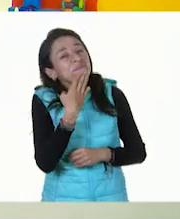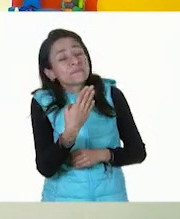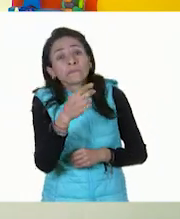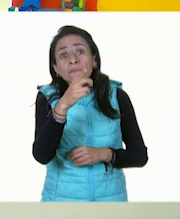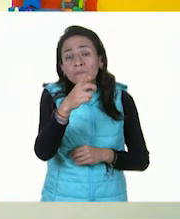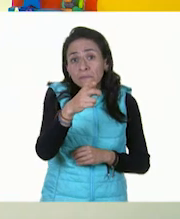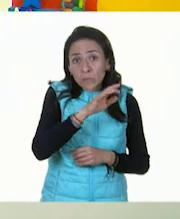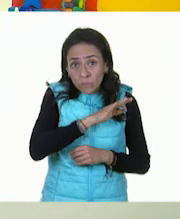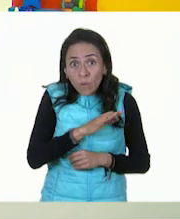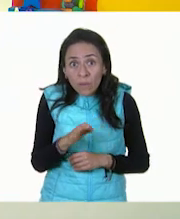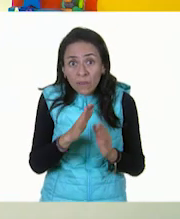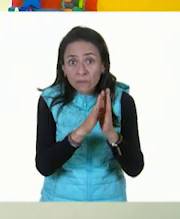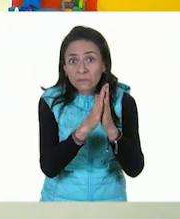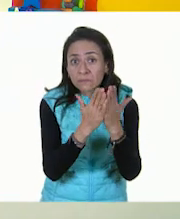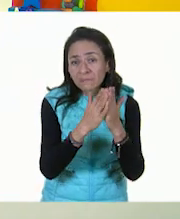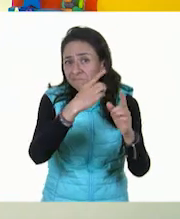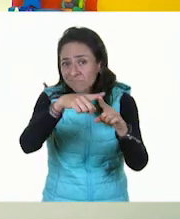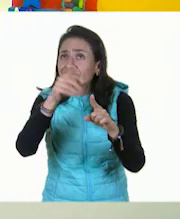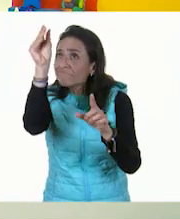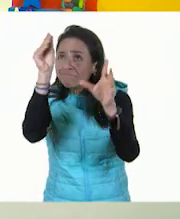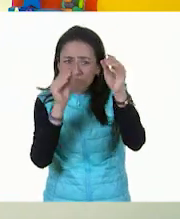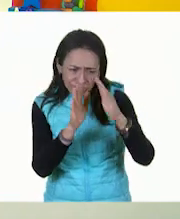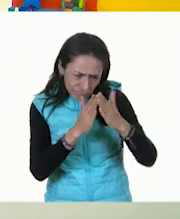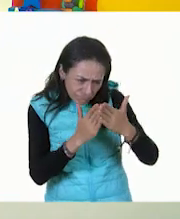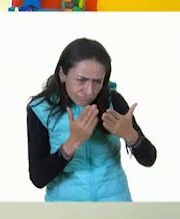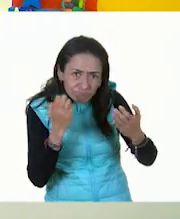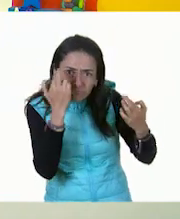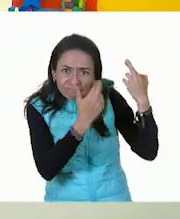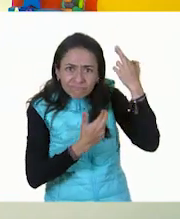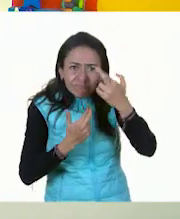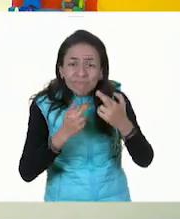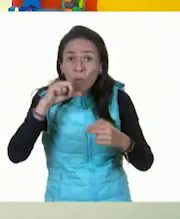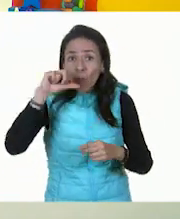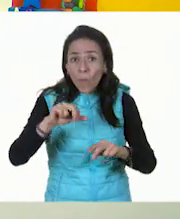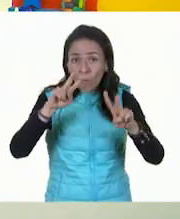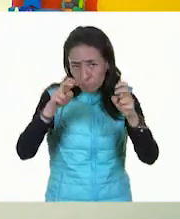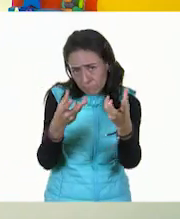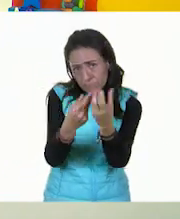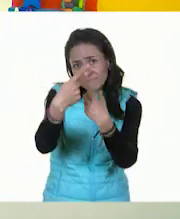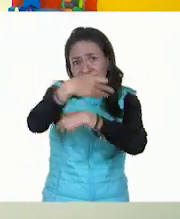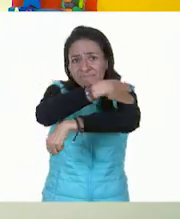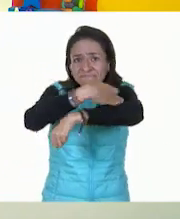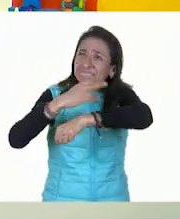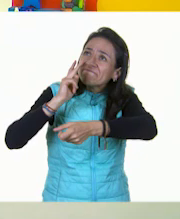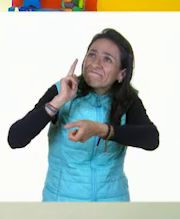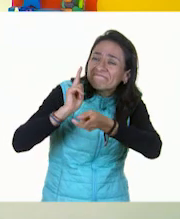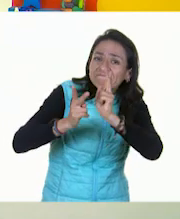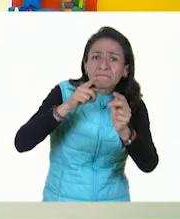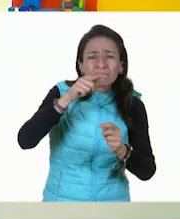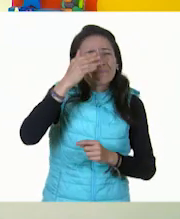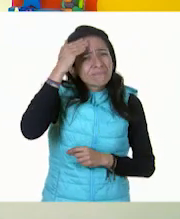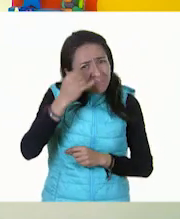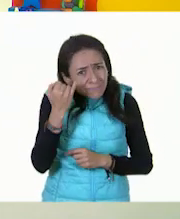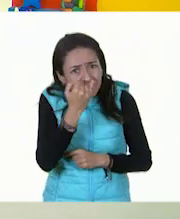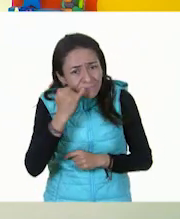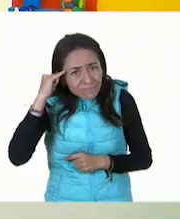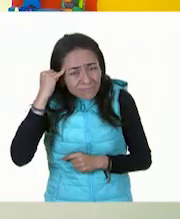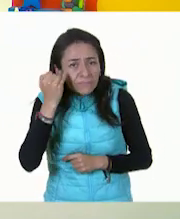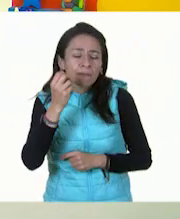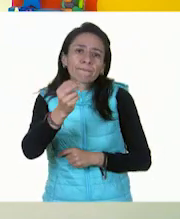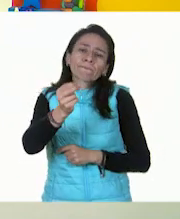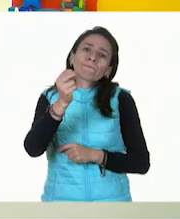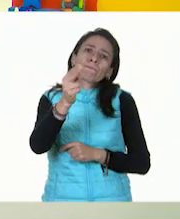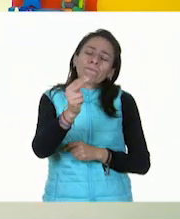es posible, consulta otros libros y comenta el tema de hoy con tu familia. Y si tienes la fortuna de hablar una lengua indígena, aprovecha este momento